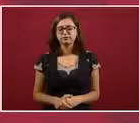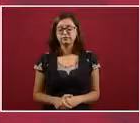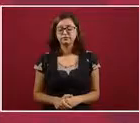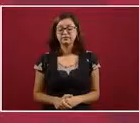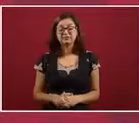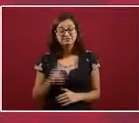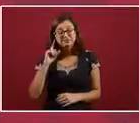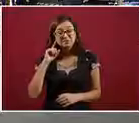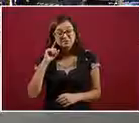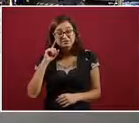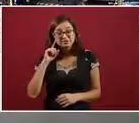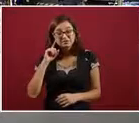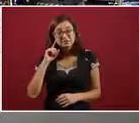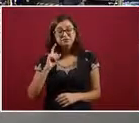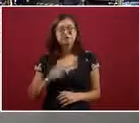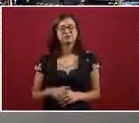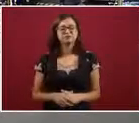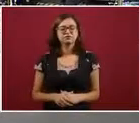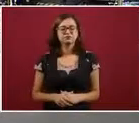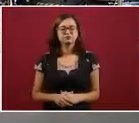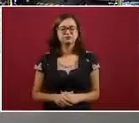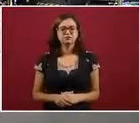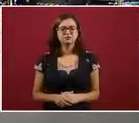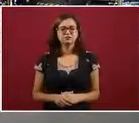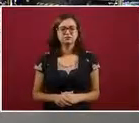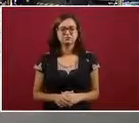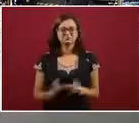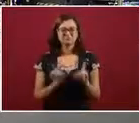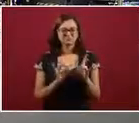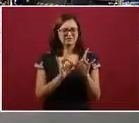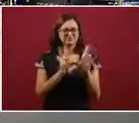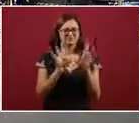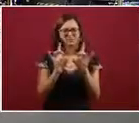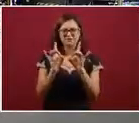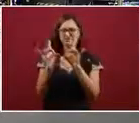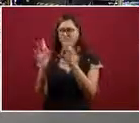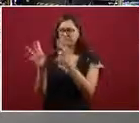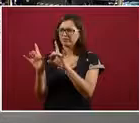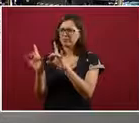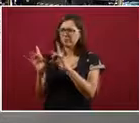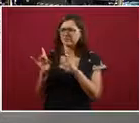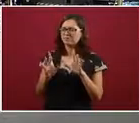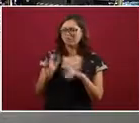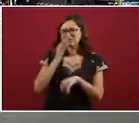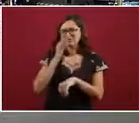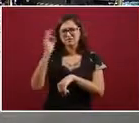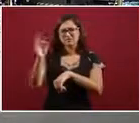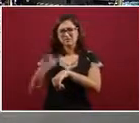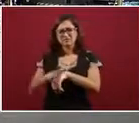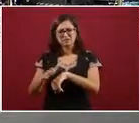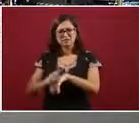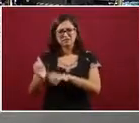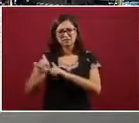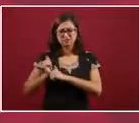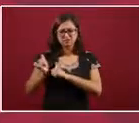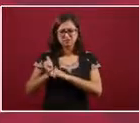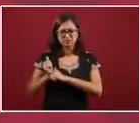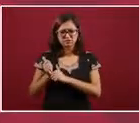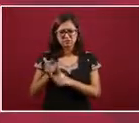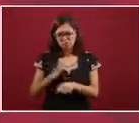¿Mande? Ante este tipo de hechos que se han dado, ¿qué llamado o qué mensaje le envía a los soldados precisamente? Mi